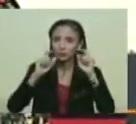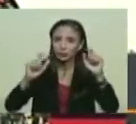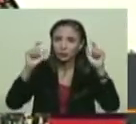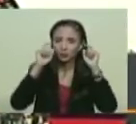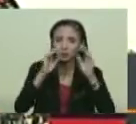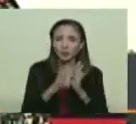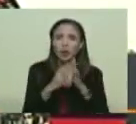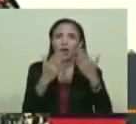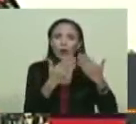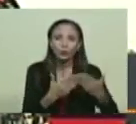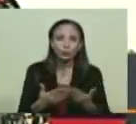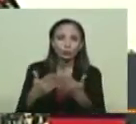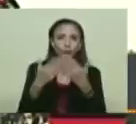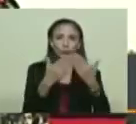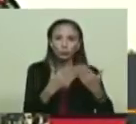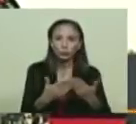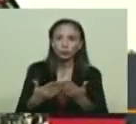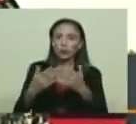académica,